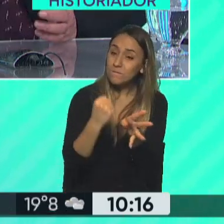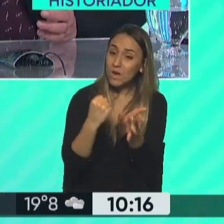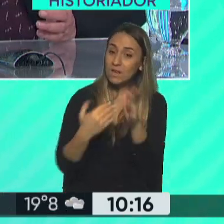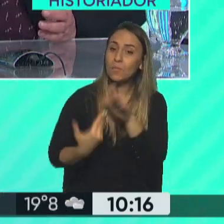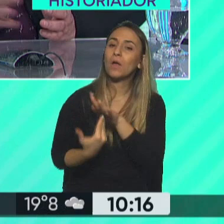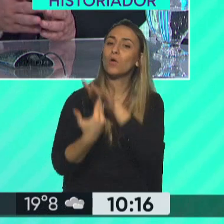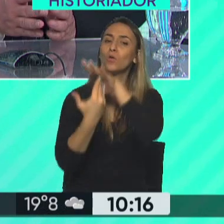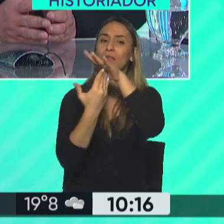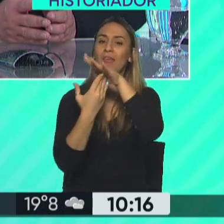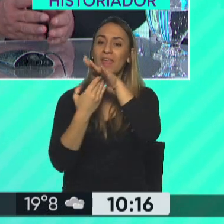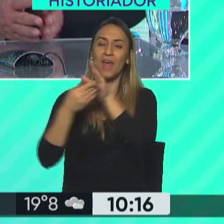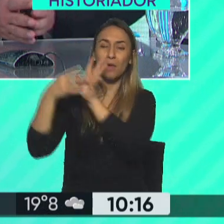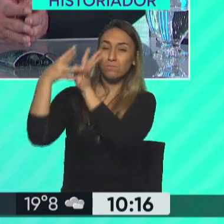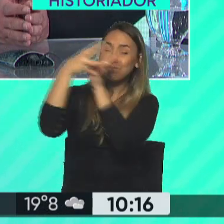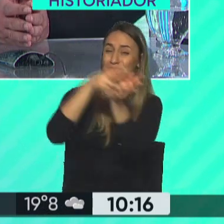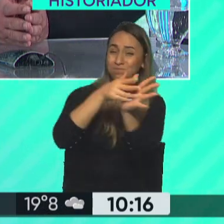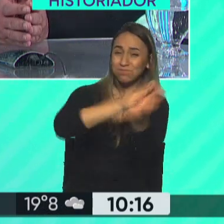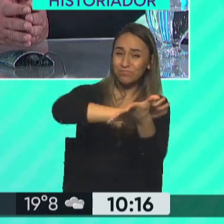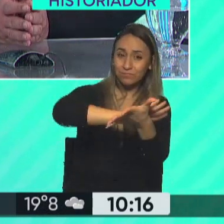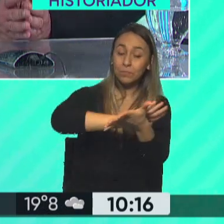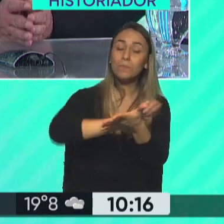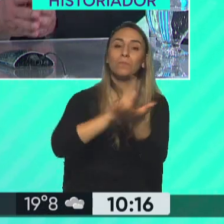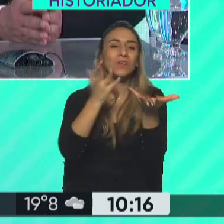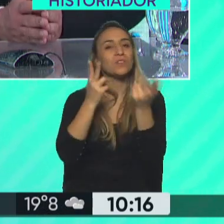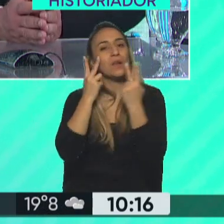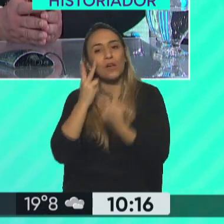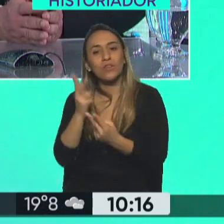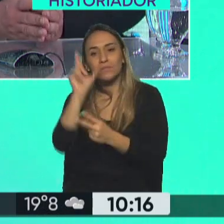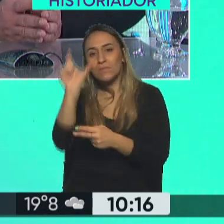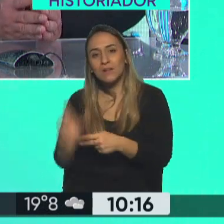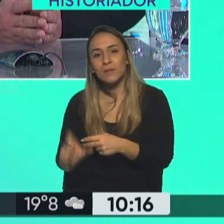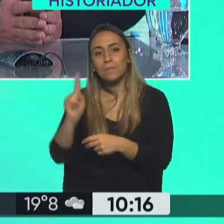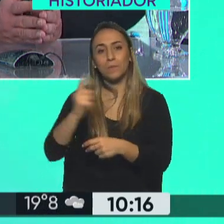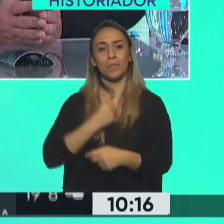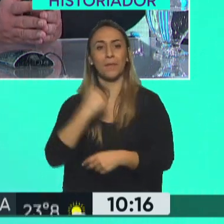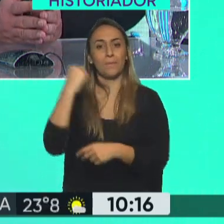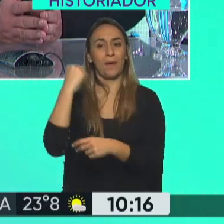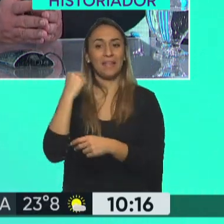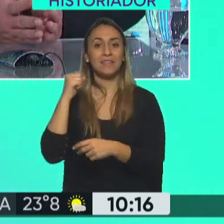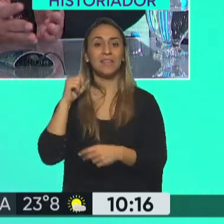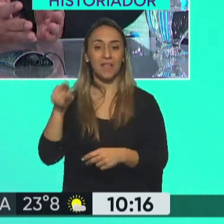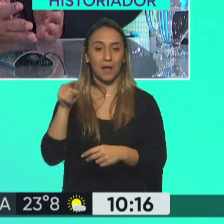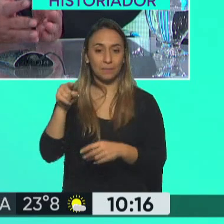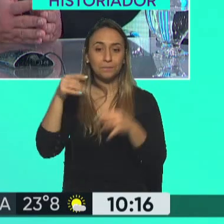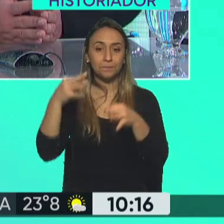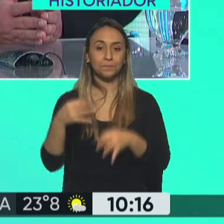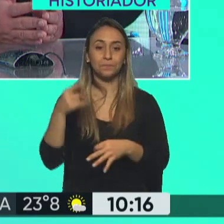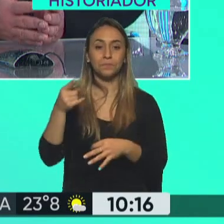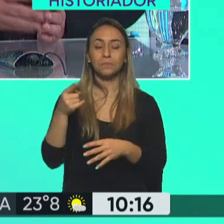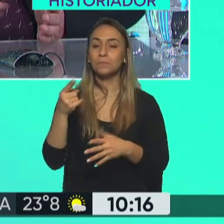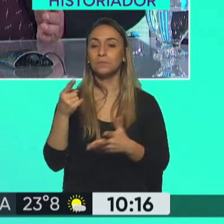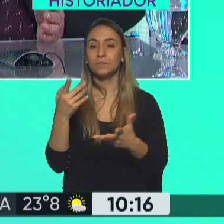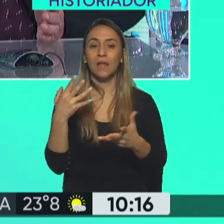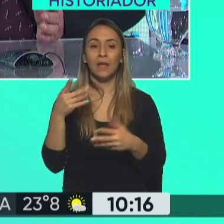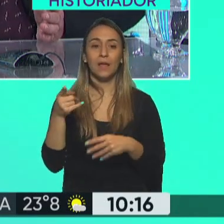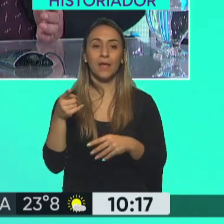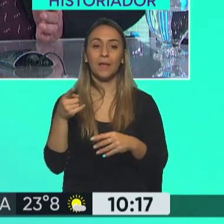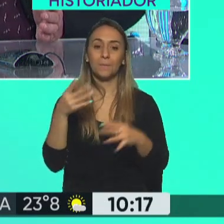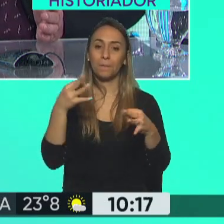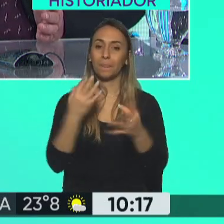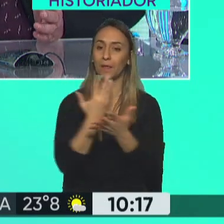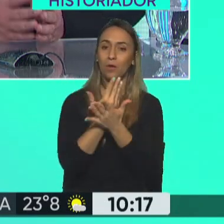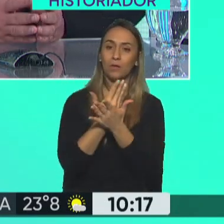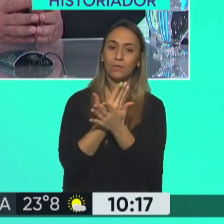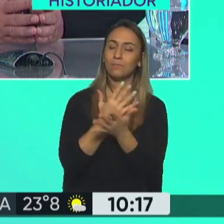eso siempre digo que también hay que destacar que estos patriotas de la Semana de Mayo también se estaban jugando el pellejo o el destierro o